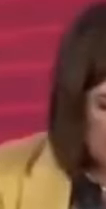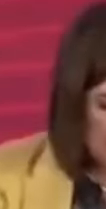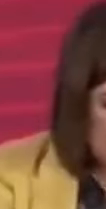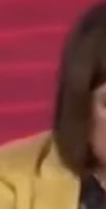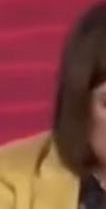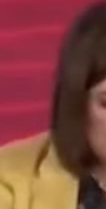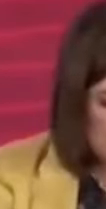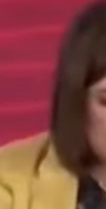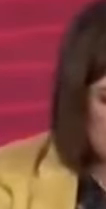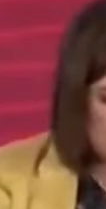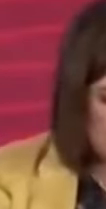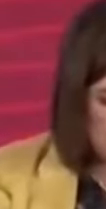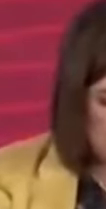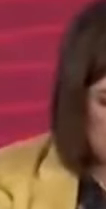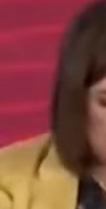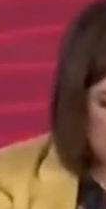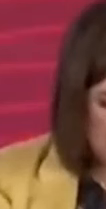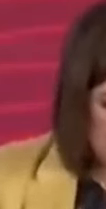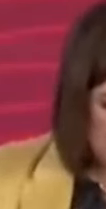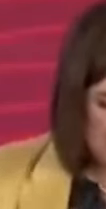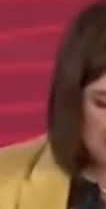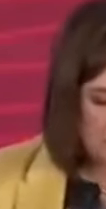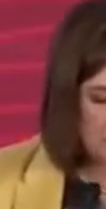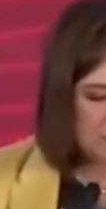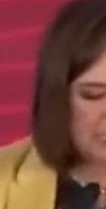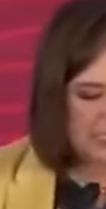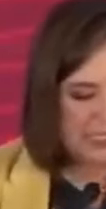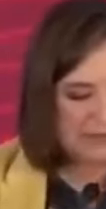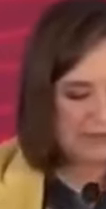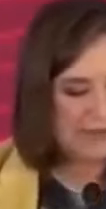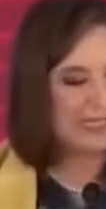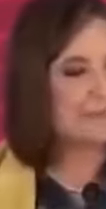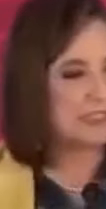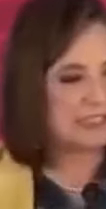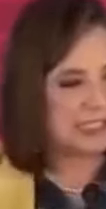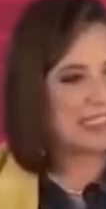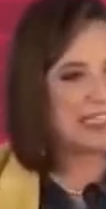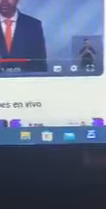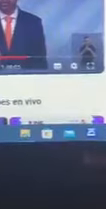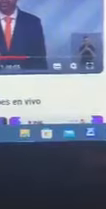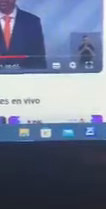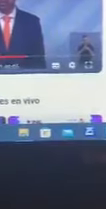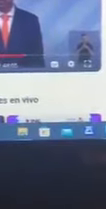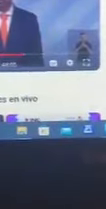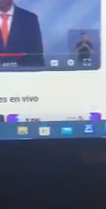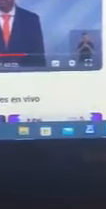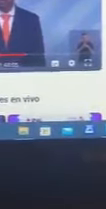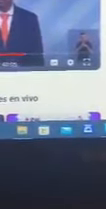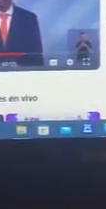A Milei, pues yo lo que le pediría es que no le permito a Milei que hable mal del presidente.